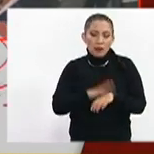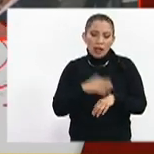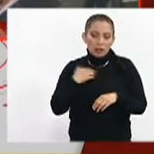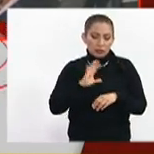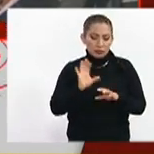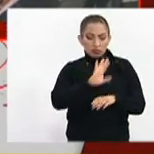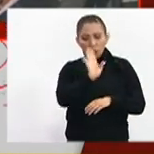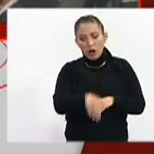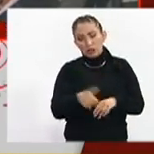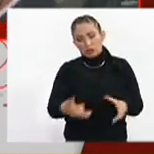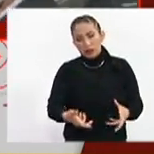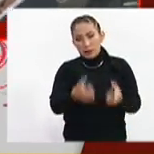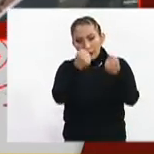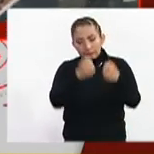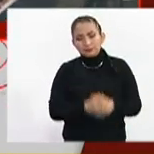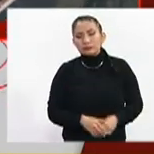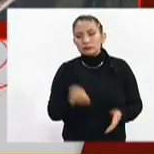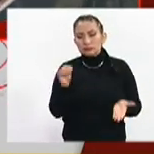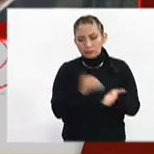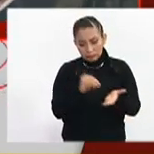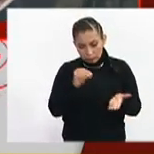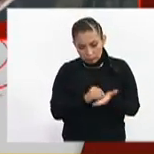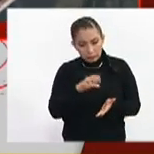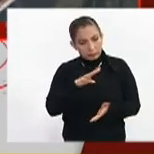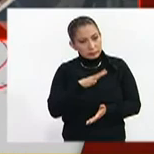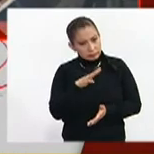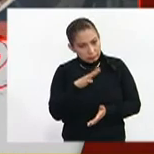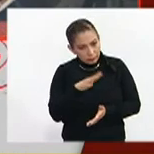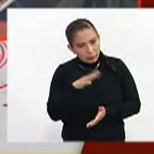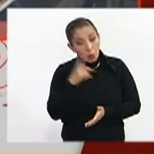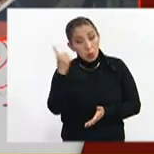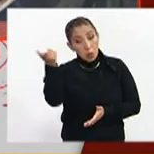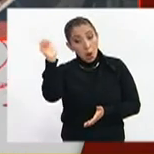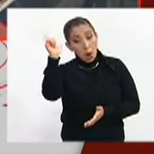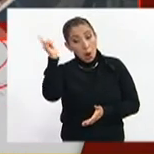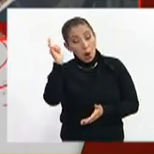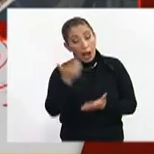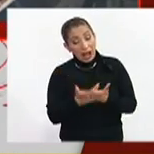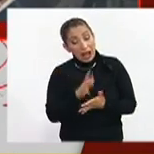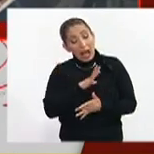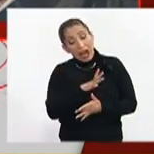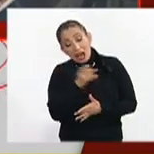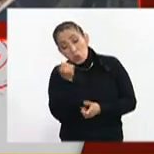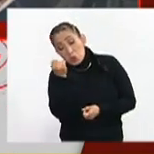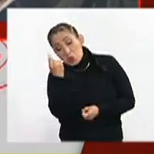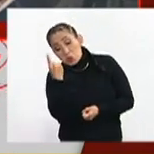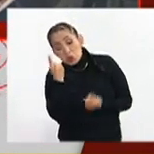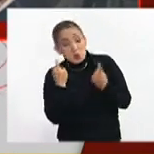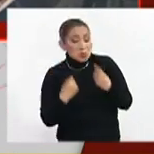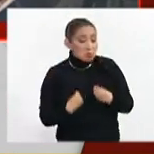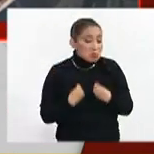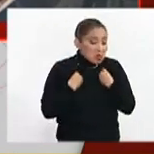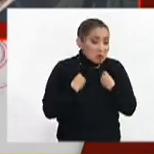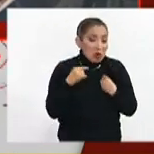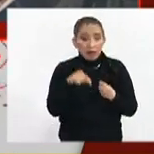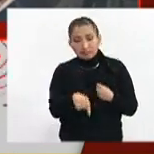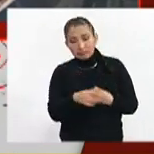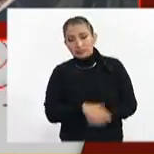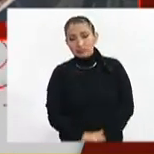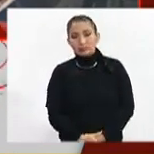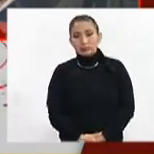cuerpos por rescatar. Aún se tiene una esperanza de que exista vida en este lugar,